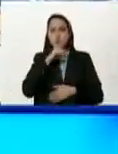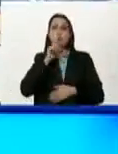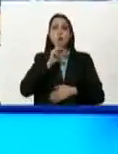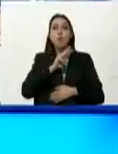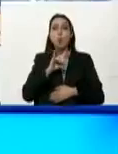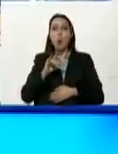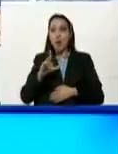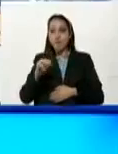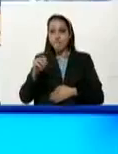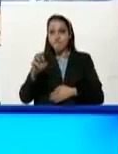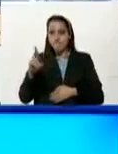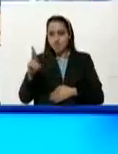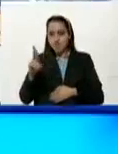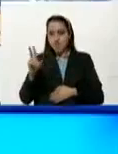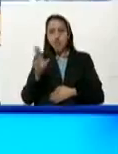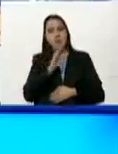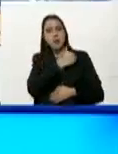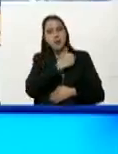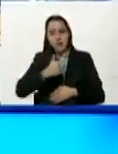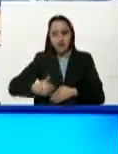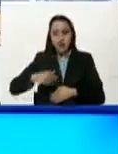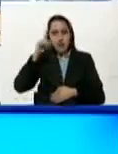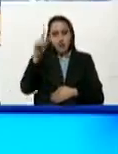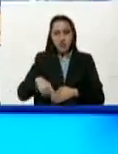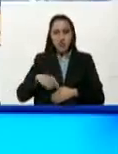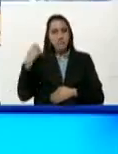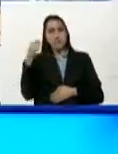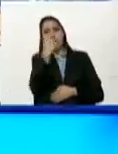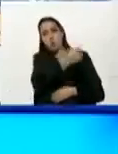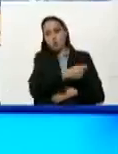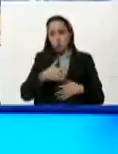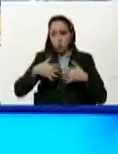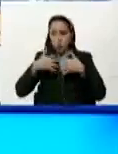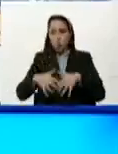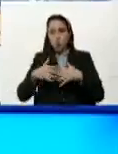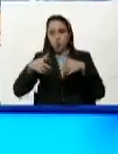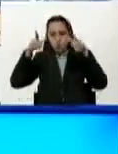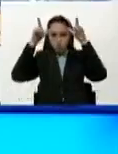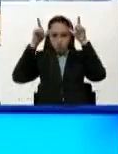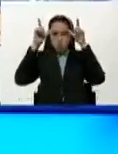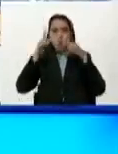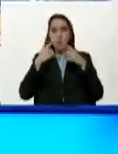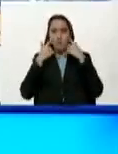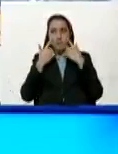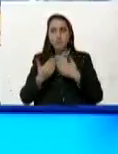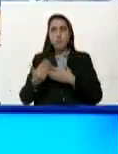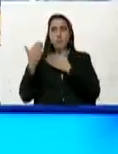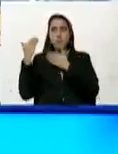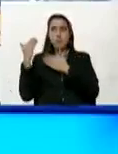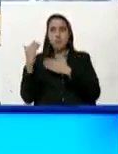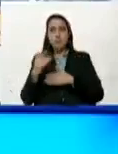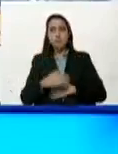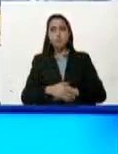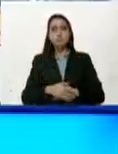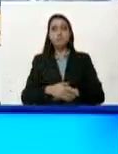presidente de la corporación ganadera del estado apure vamos a proceder